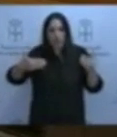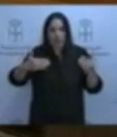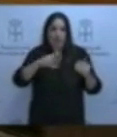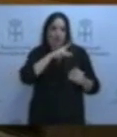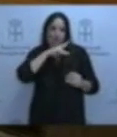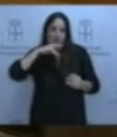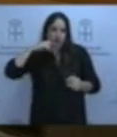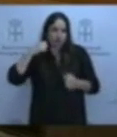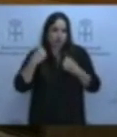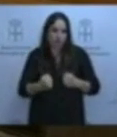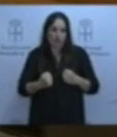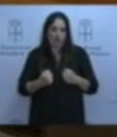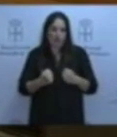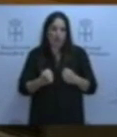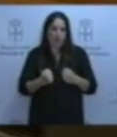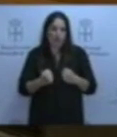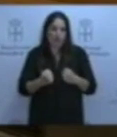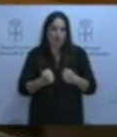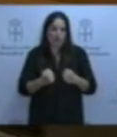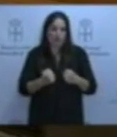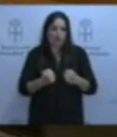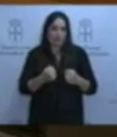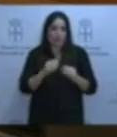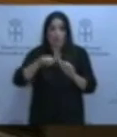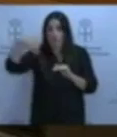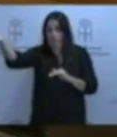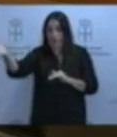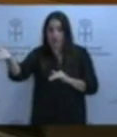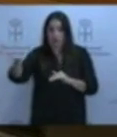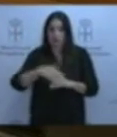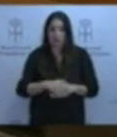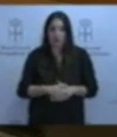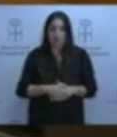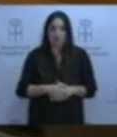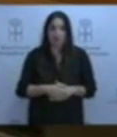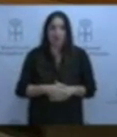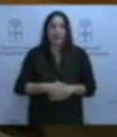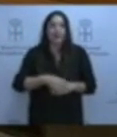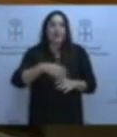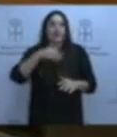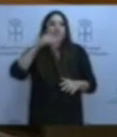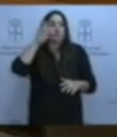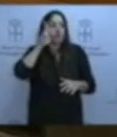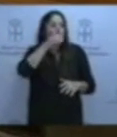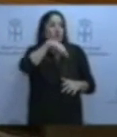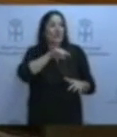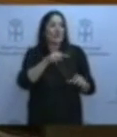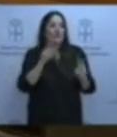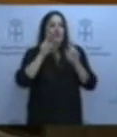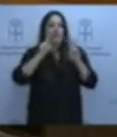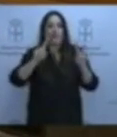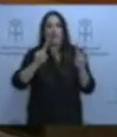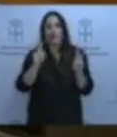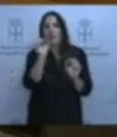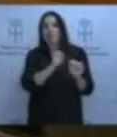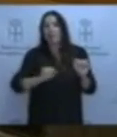incalculable que estaba fuera. Non sabemos en qué mundo idílico estaban,